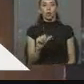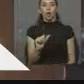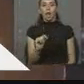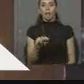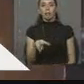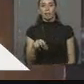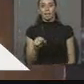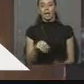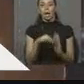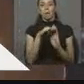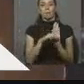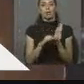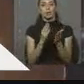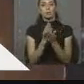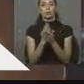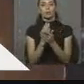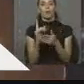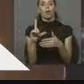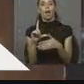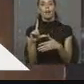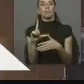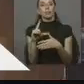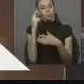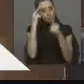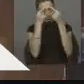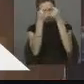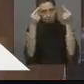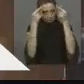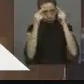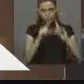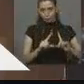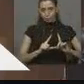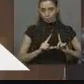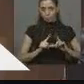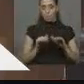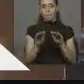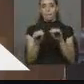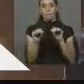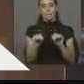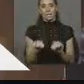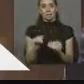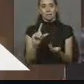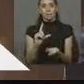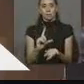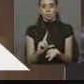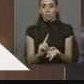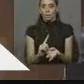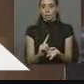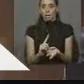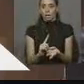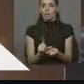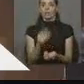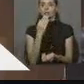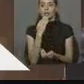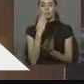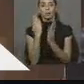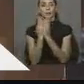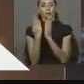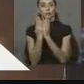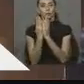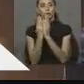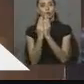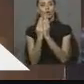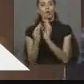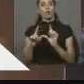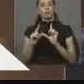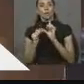el programa de estudios latinoamericanos para graduados, mismo lugar donde hicieron también estudios superiores